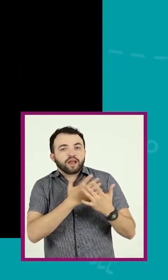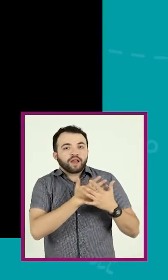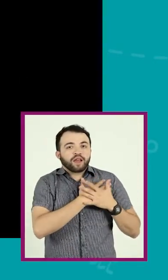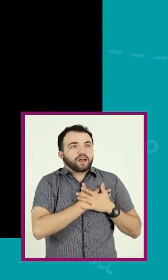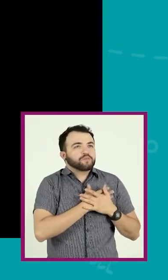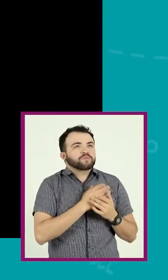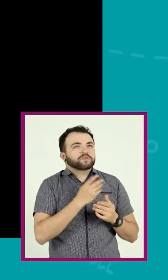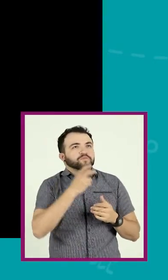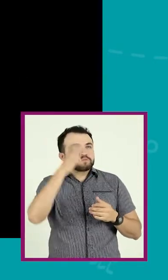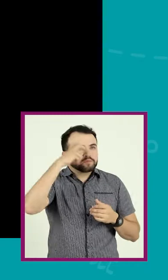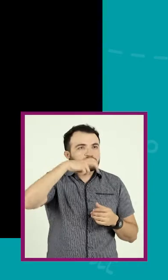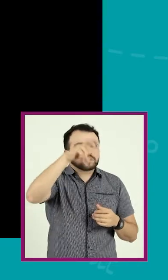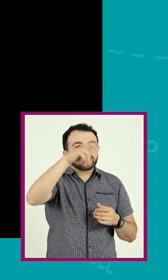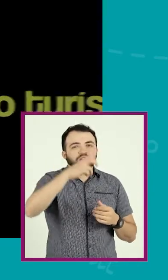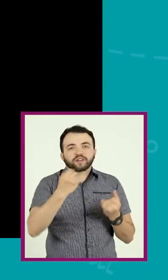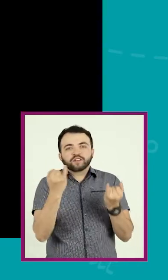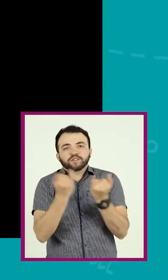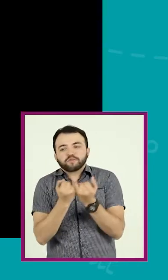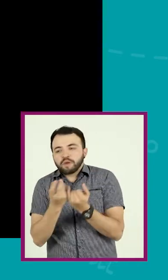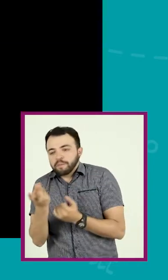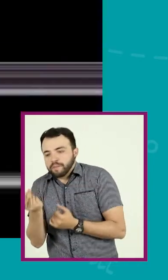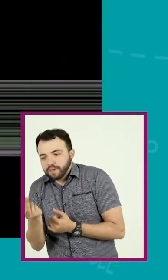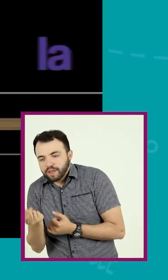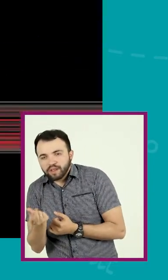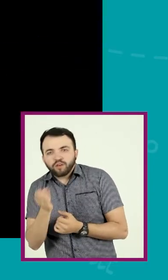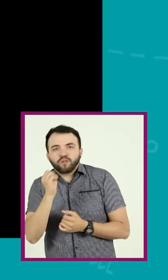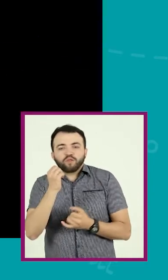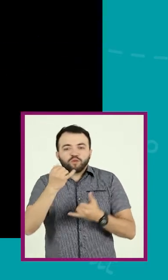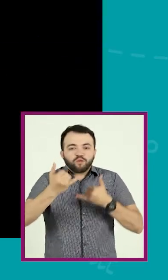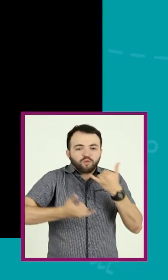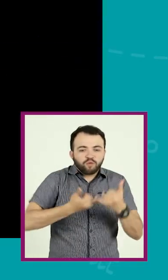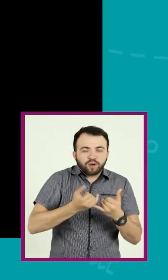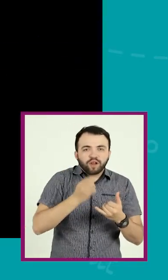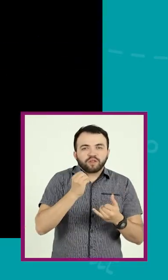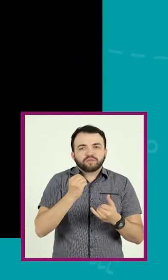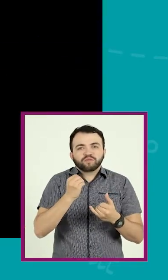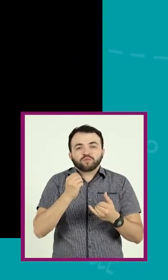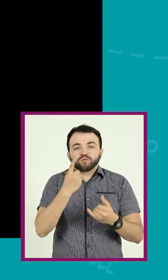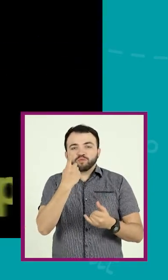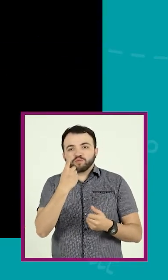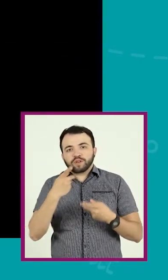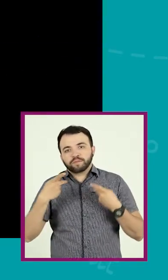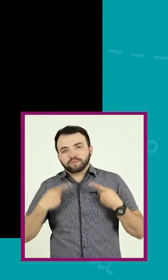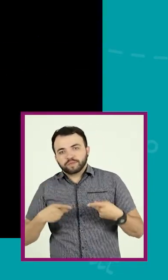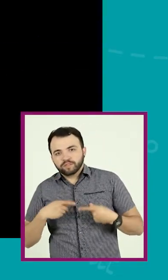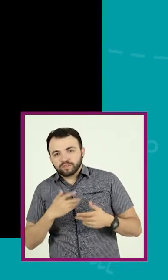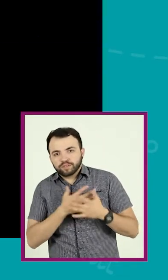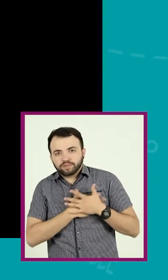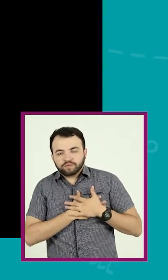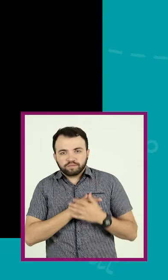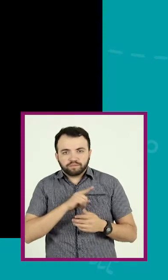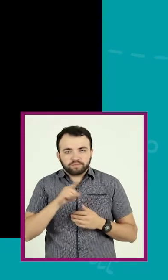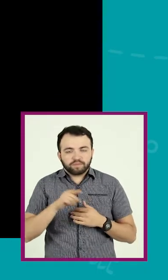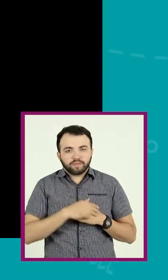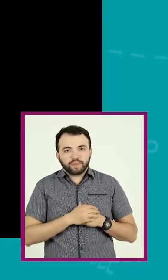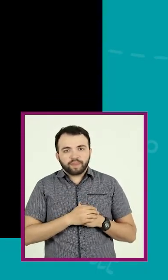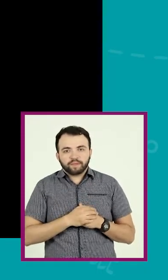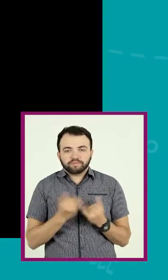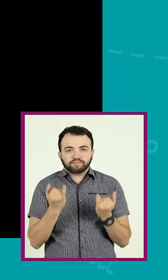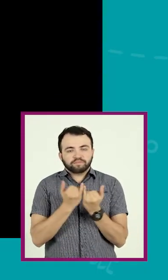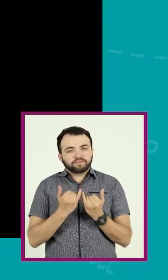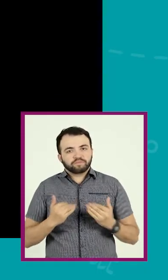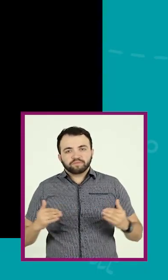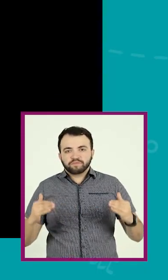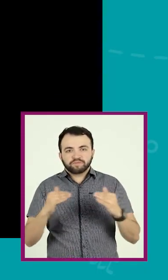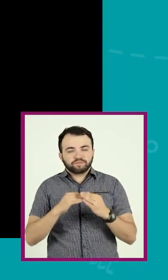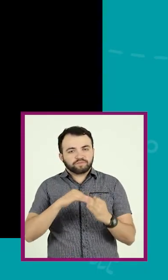turístico, una mascota, la patria, la libertad, un pasatiempo o una persona.